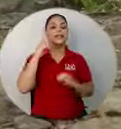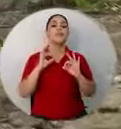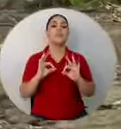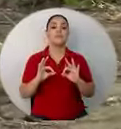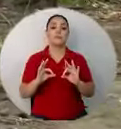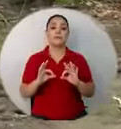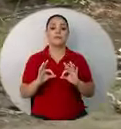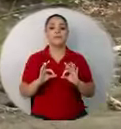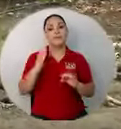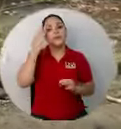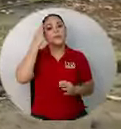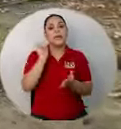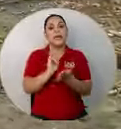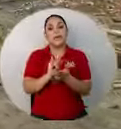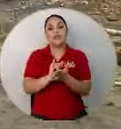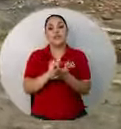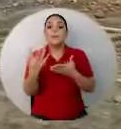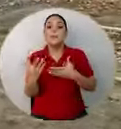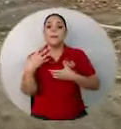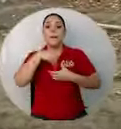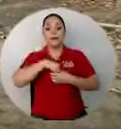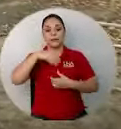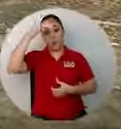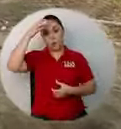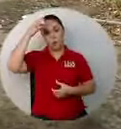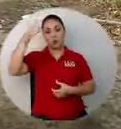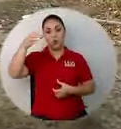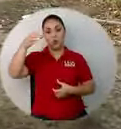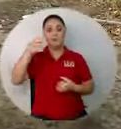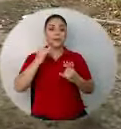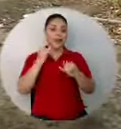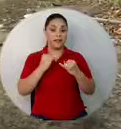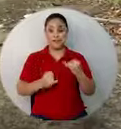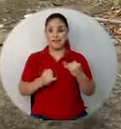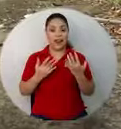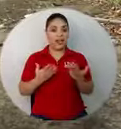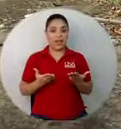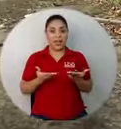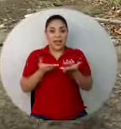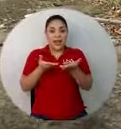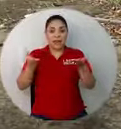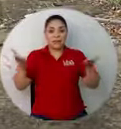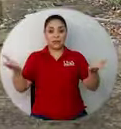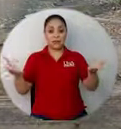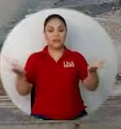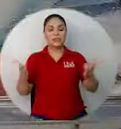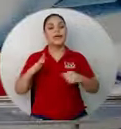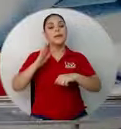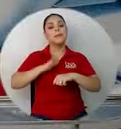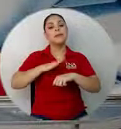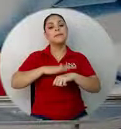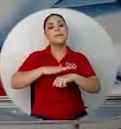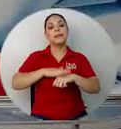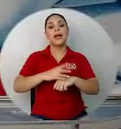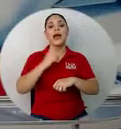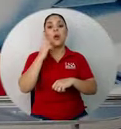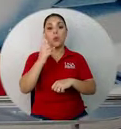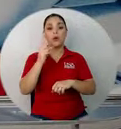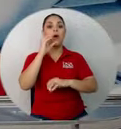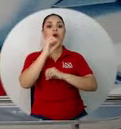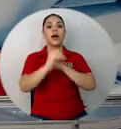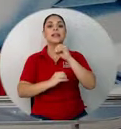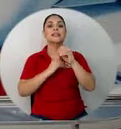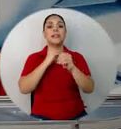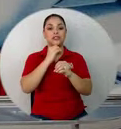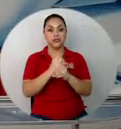Maribel? Porque son parte de esa cultura. Exacto. Y al final, todos estos elementos es lo que le permite a una organización,